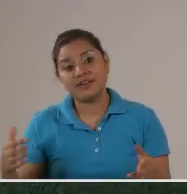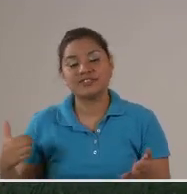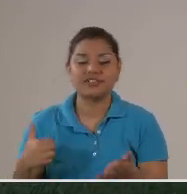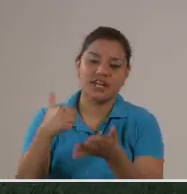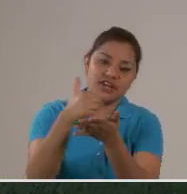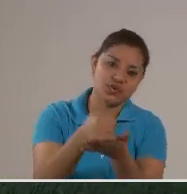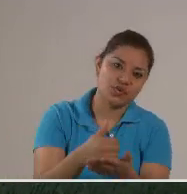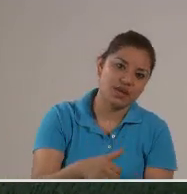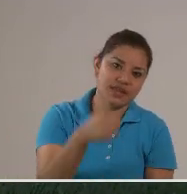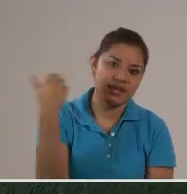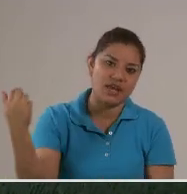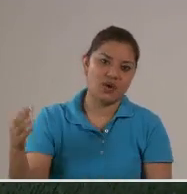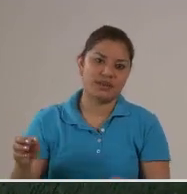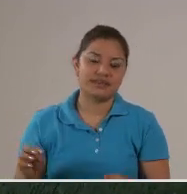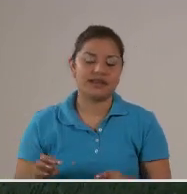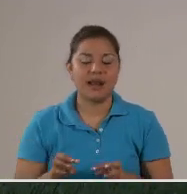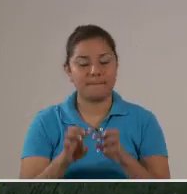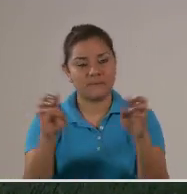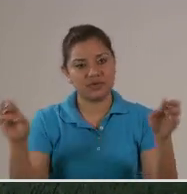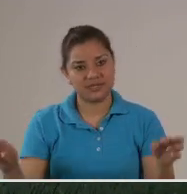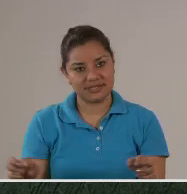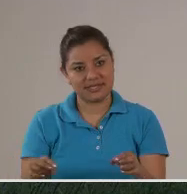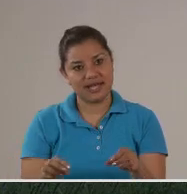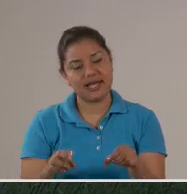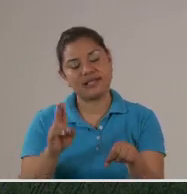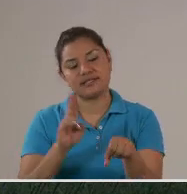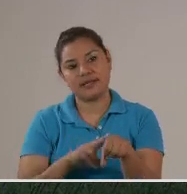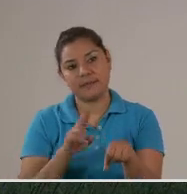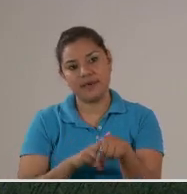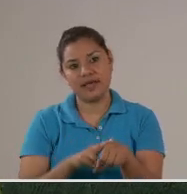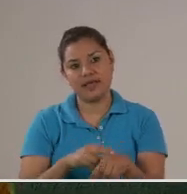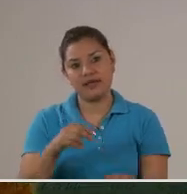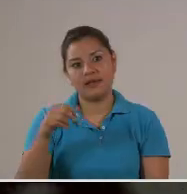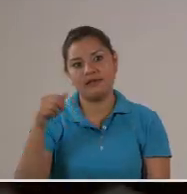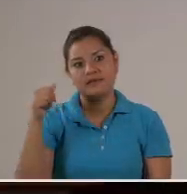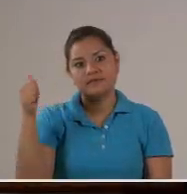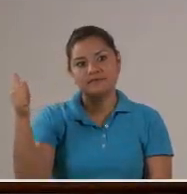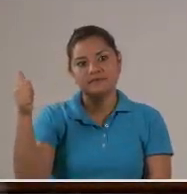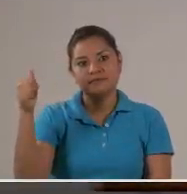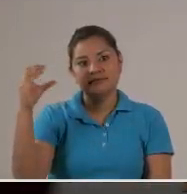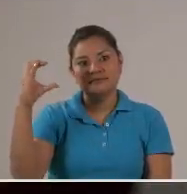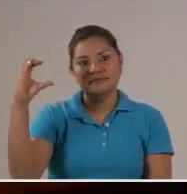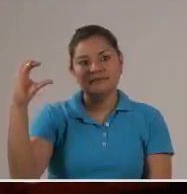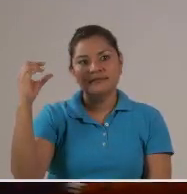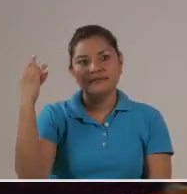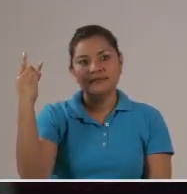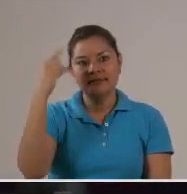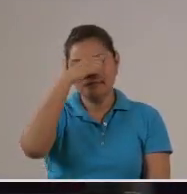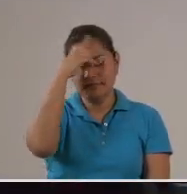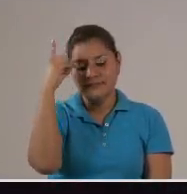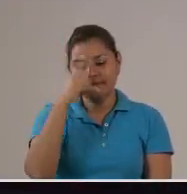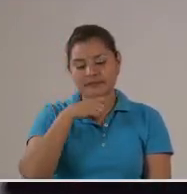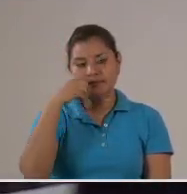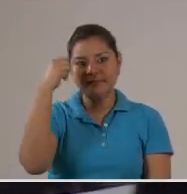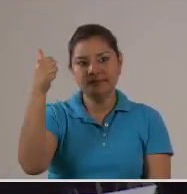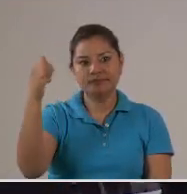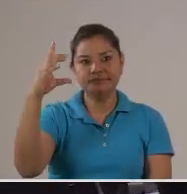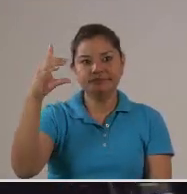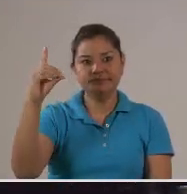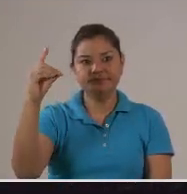potestad el acusador él dice tenemos que destruir a fulano de tal Okay lo que tenemos que hacer